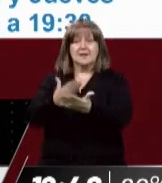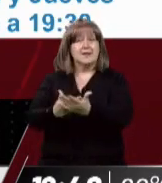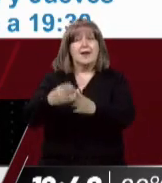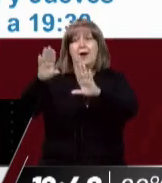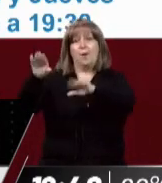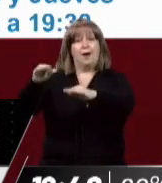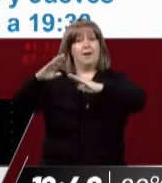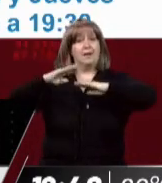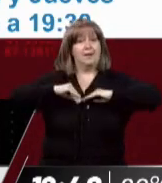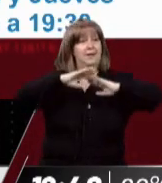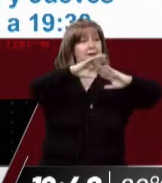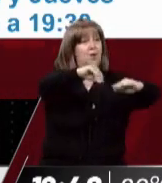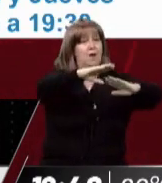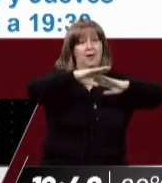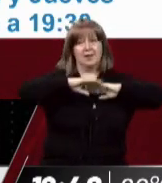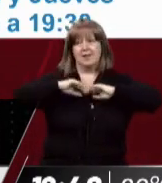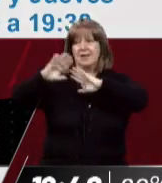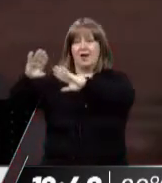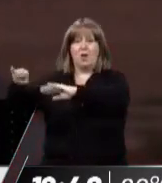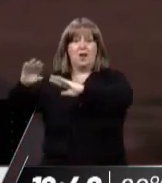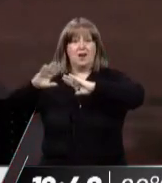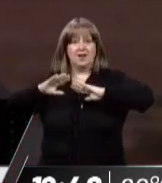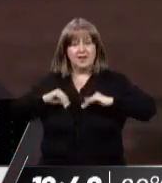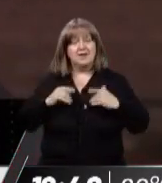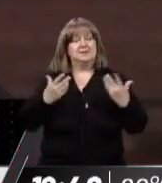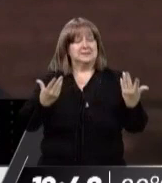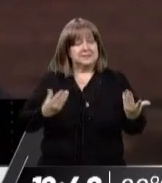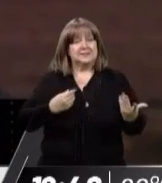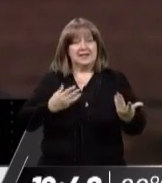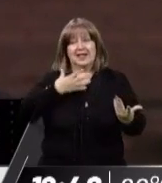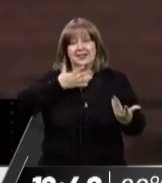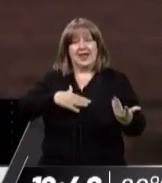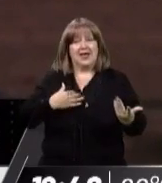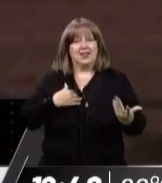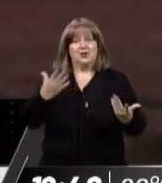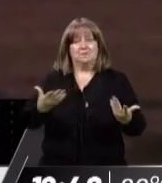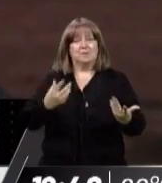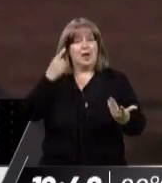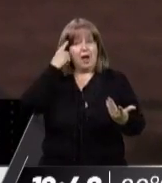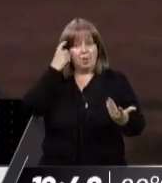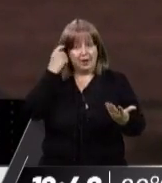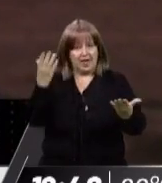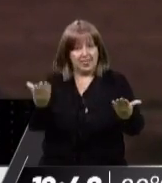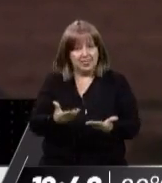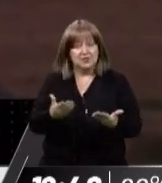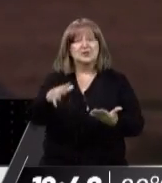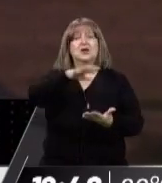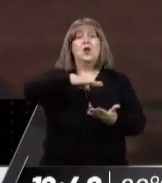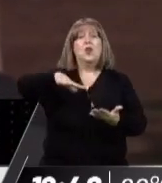en recuperación y que te van a dar la bienvenida y te van a decir que llegaste a un buen